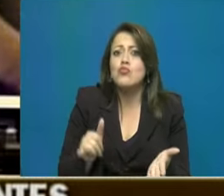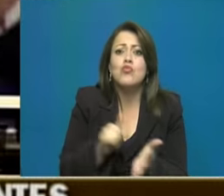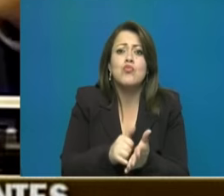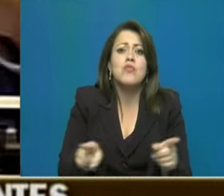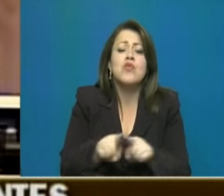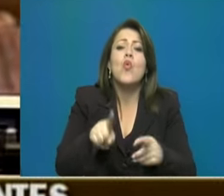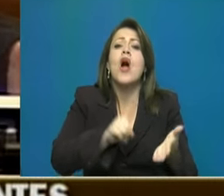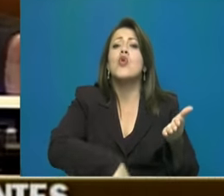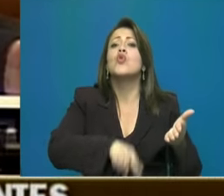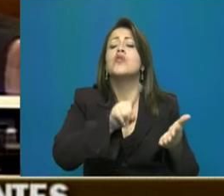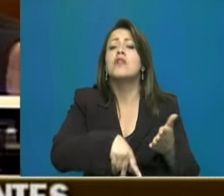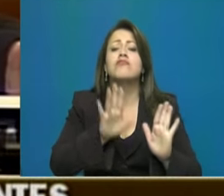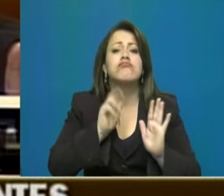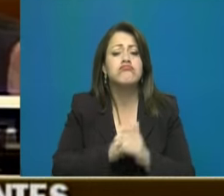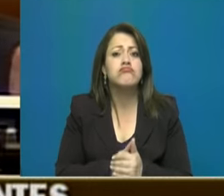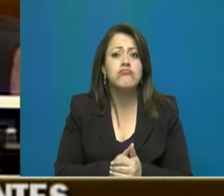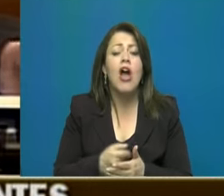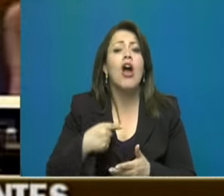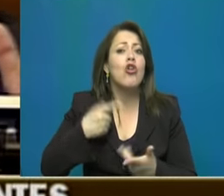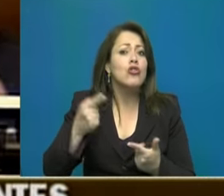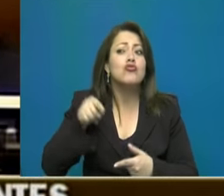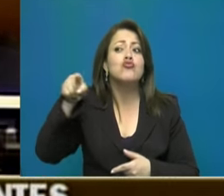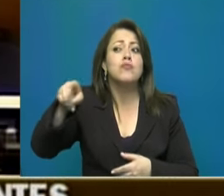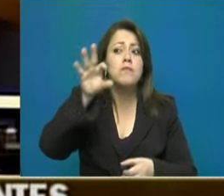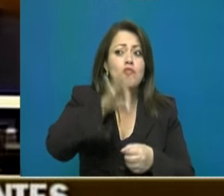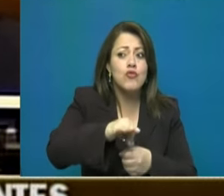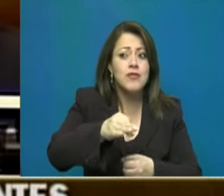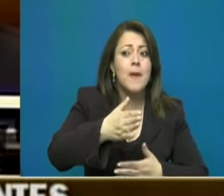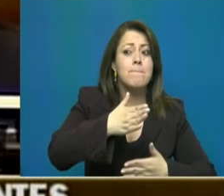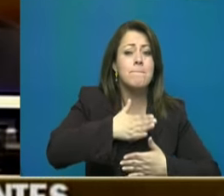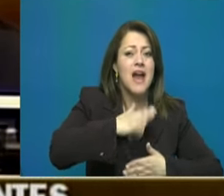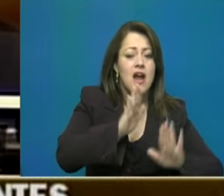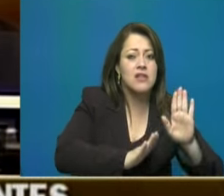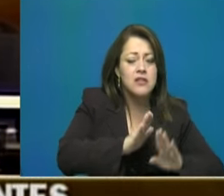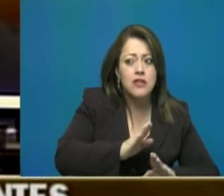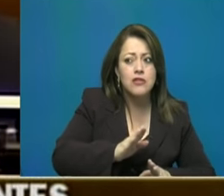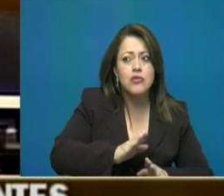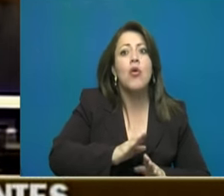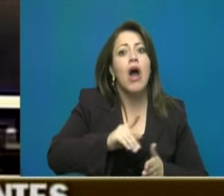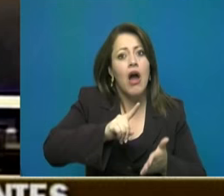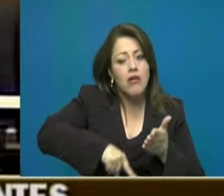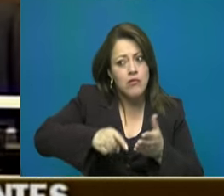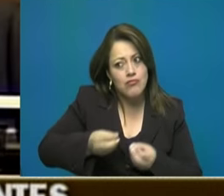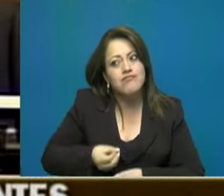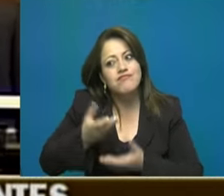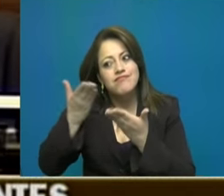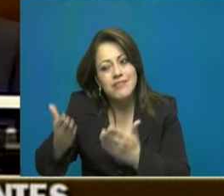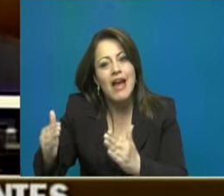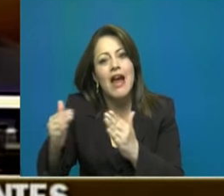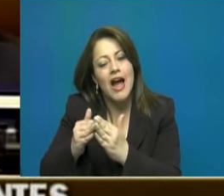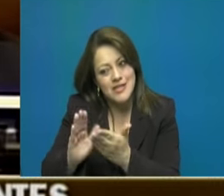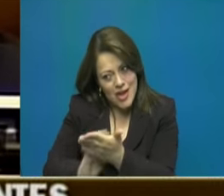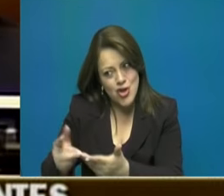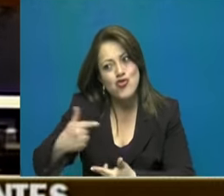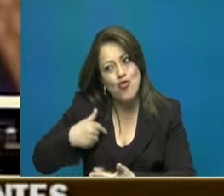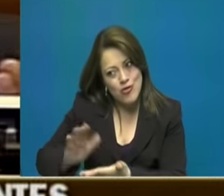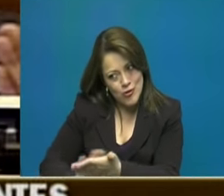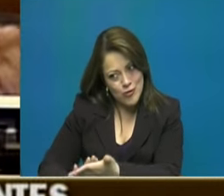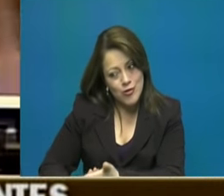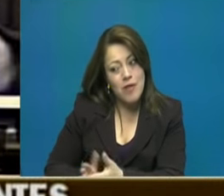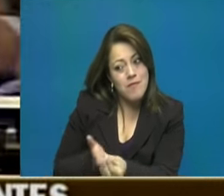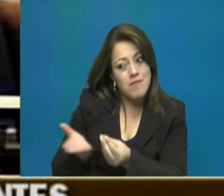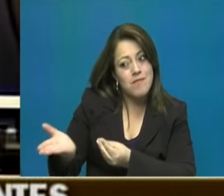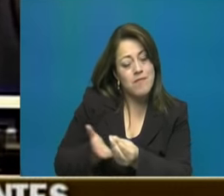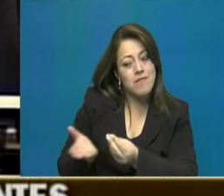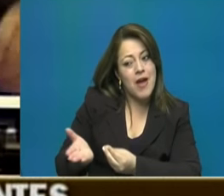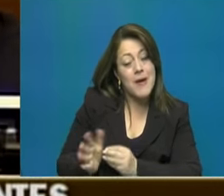y ahí hay que hacer pedagogía social sobre los ciudadanos. Claro, entonces usted, yo le doy sus tejas, usted me da su voto, como yo ya le di sus tejas y usted ya me